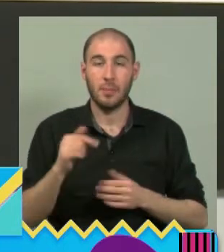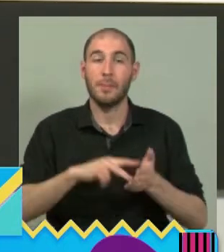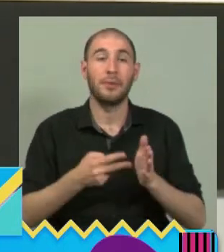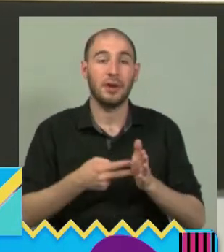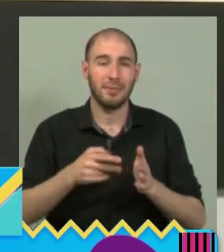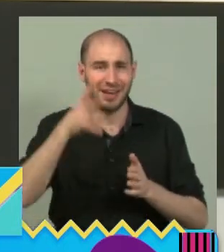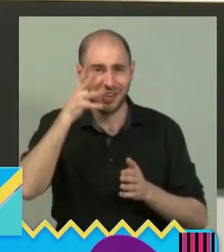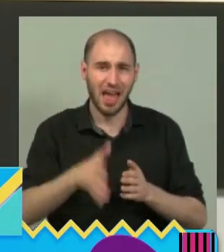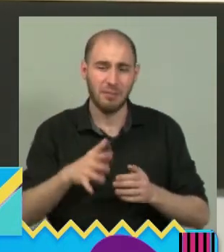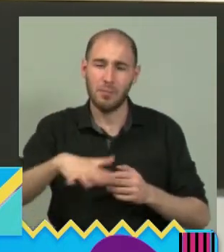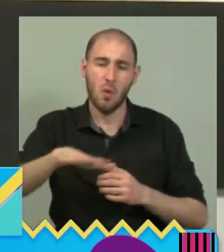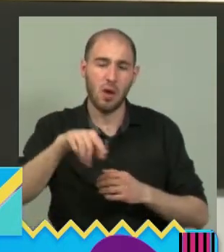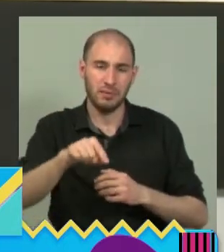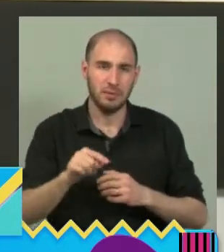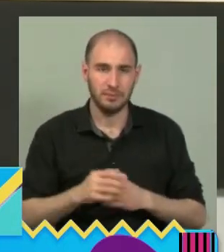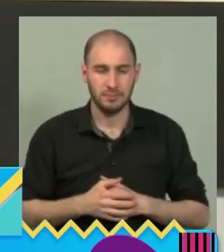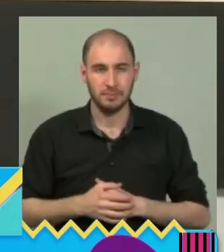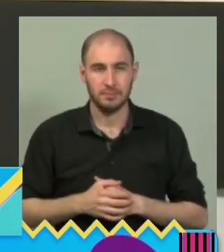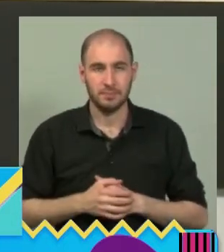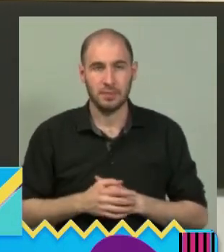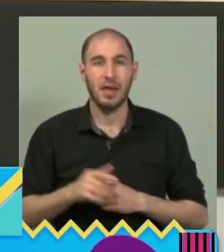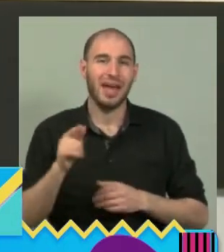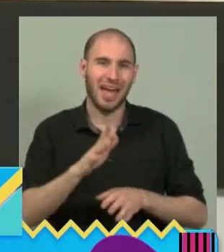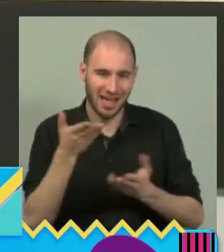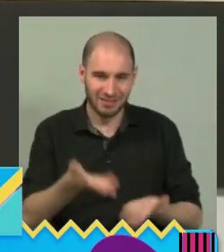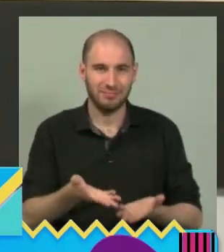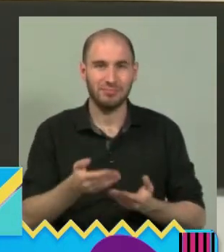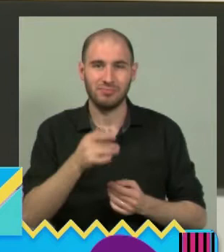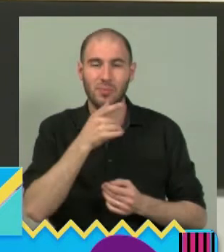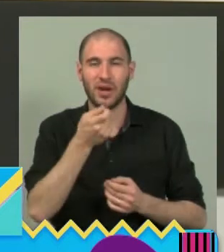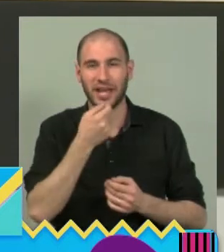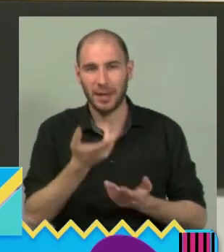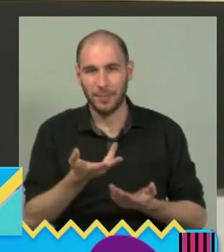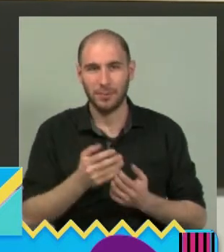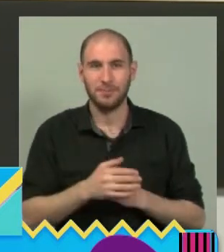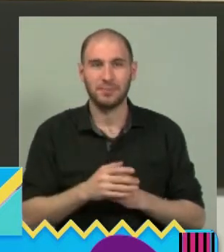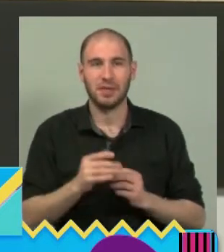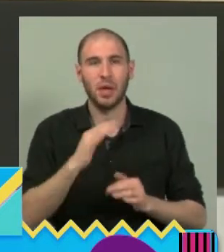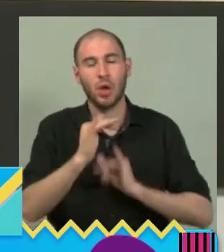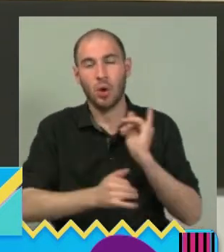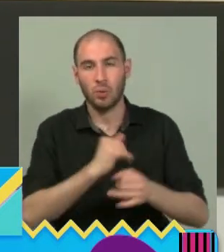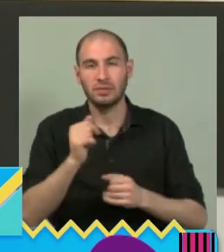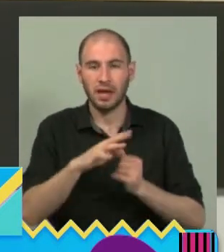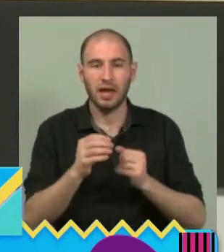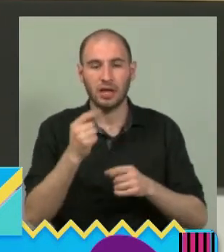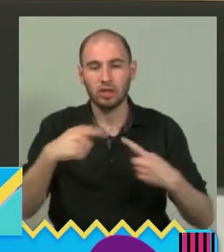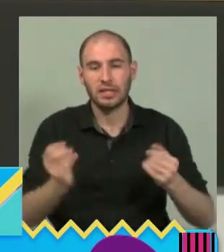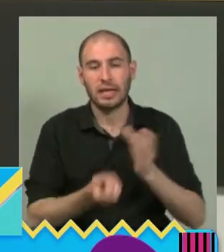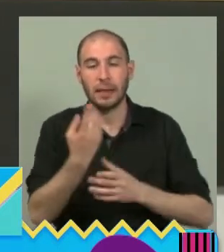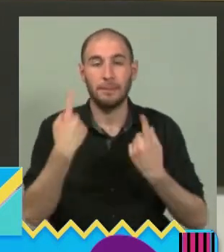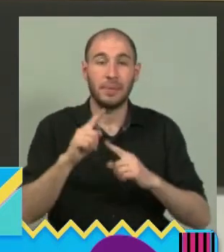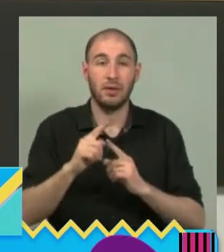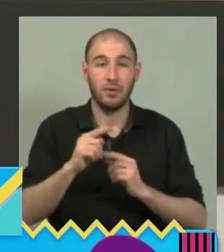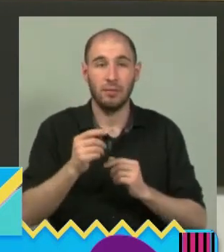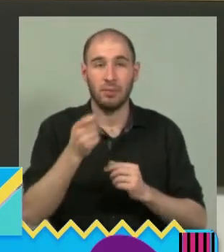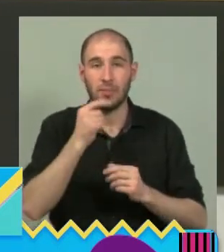consecuencias graves para una población. En ese sentido, que si hay, está bien, se dice que se va a generar algo, pero en